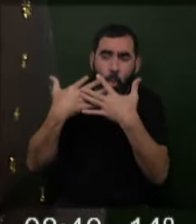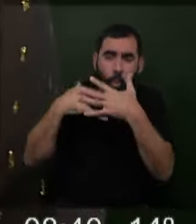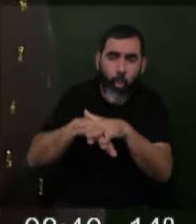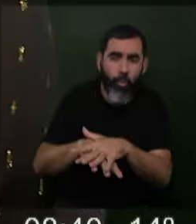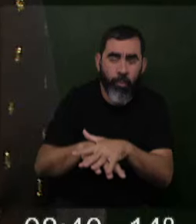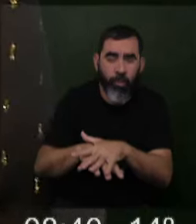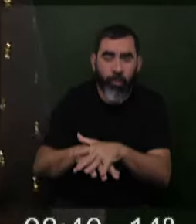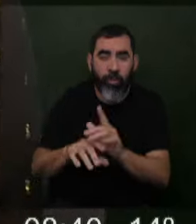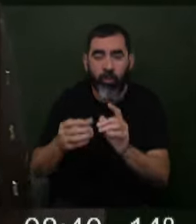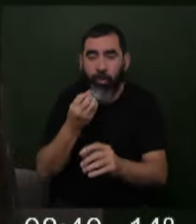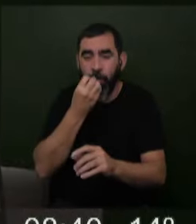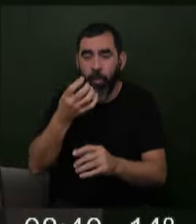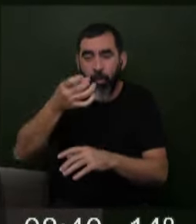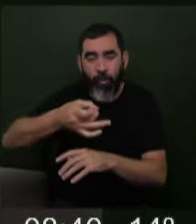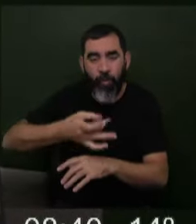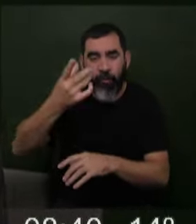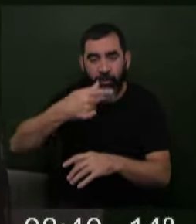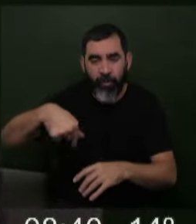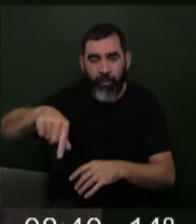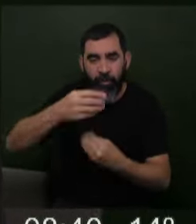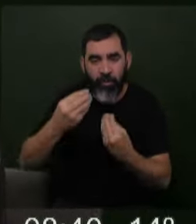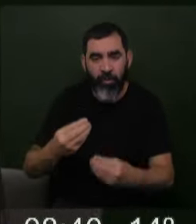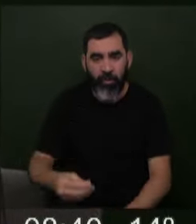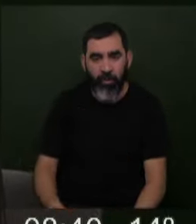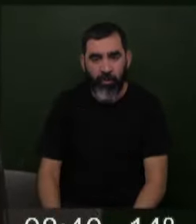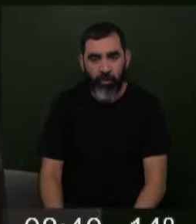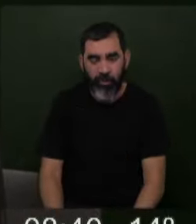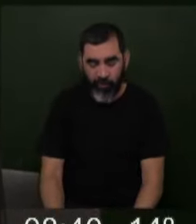en también hacer mejores profesionales, ¿no? De integrar